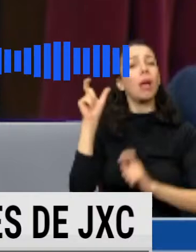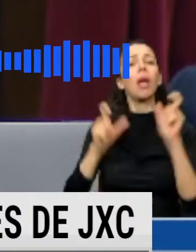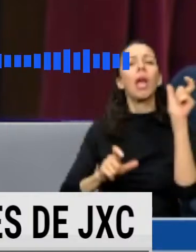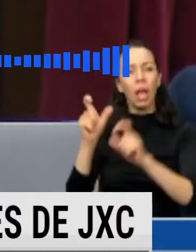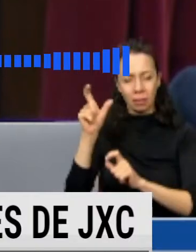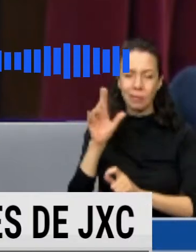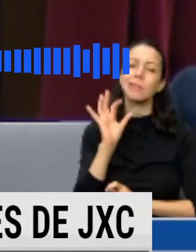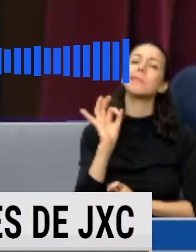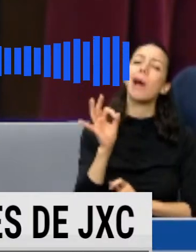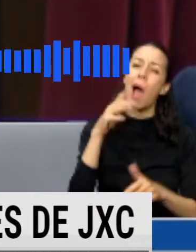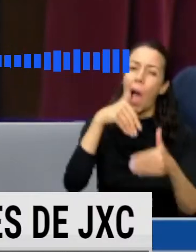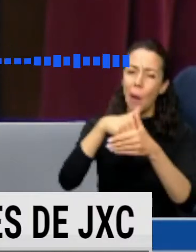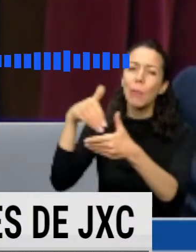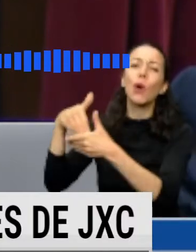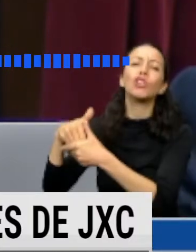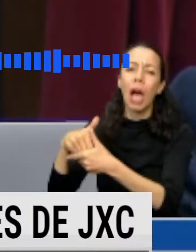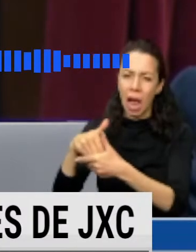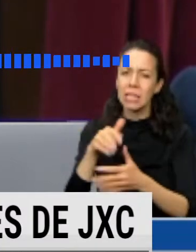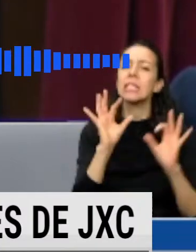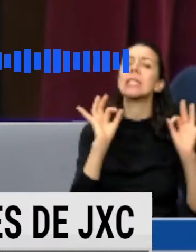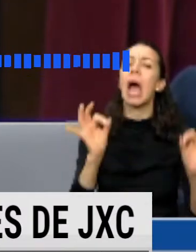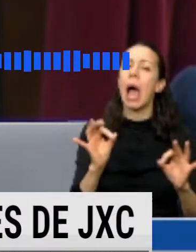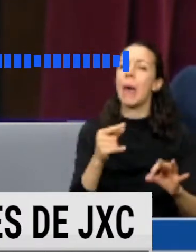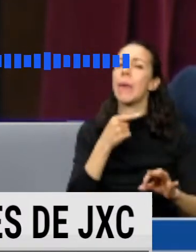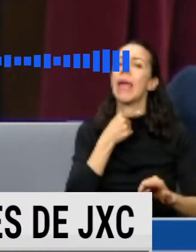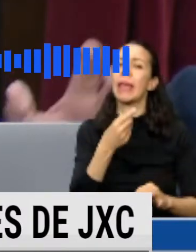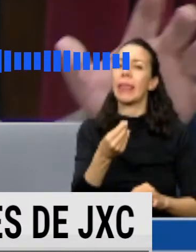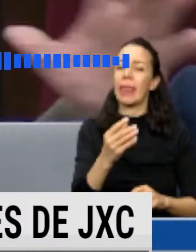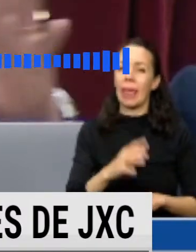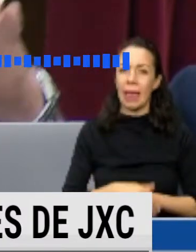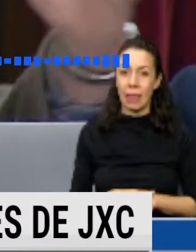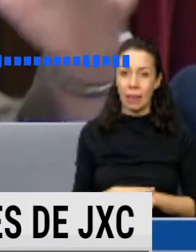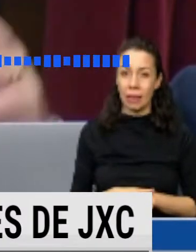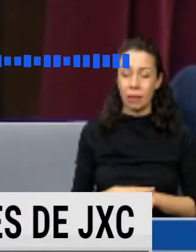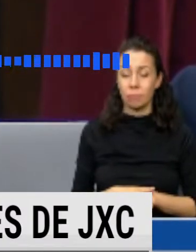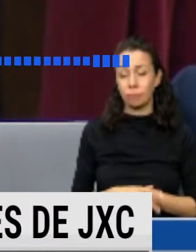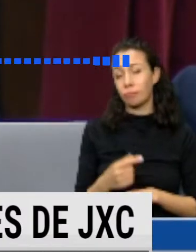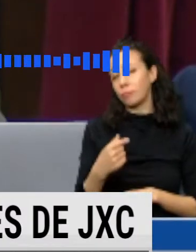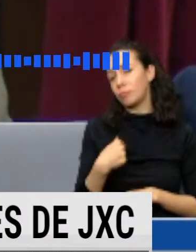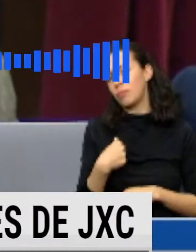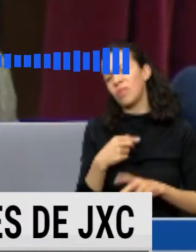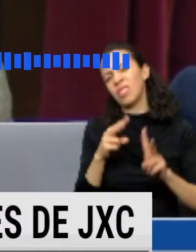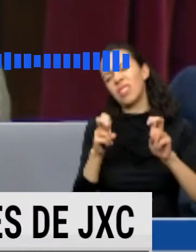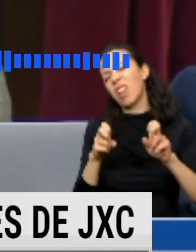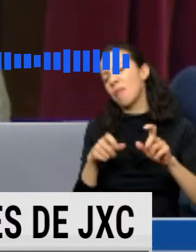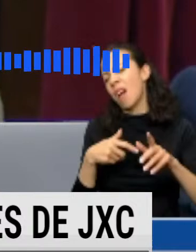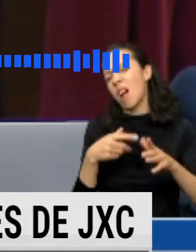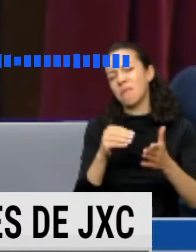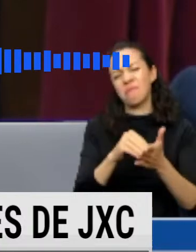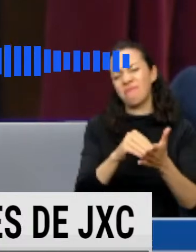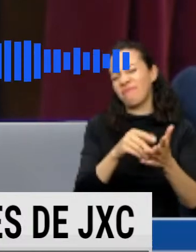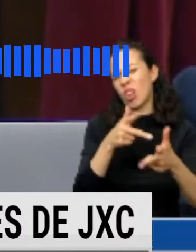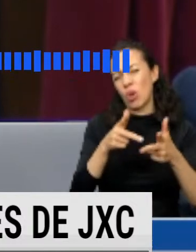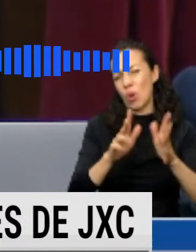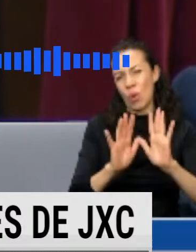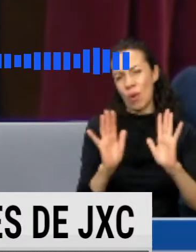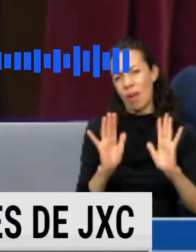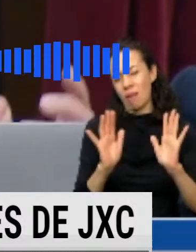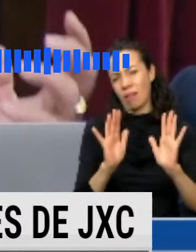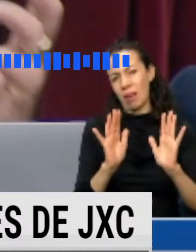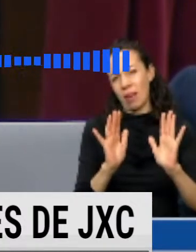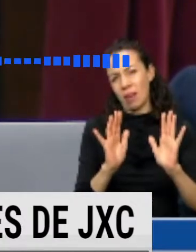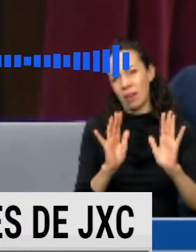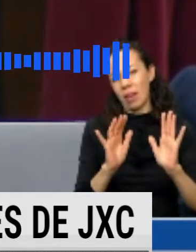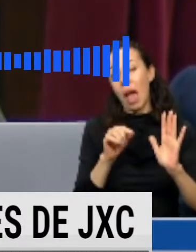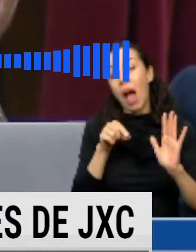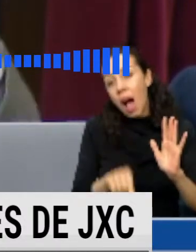a encontrar en la brevedad, la preocupación puntual es que estamos ingresando a un mes difícil, que es diciembre, en donde muchos de estos gobernadores se van a hacer